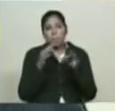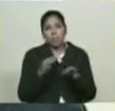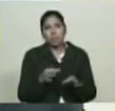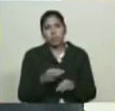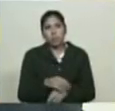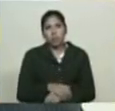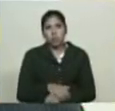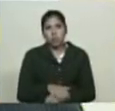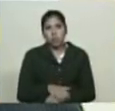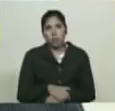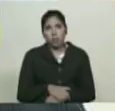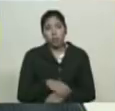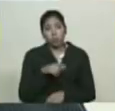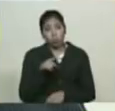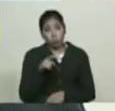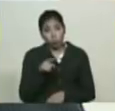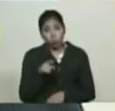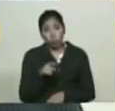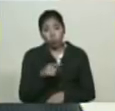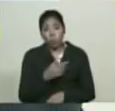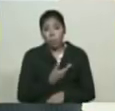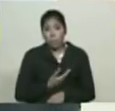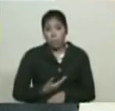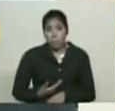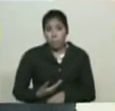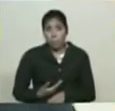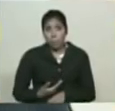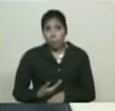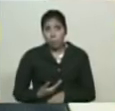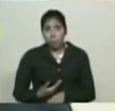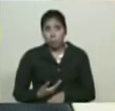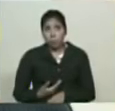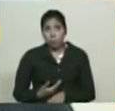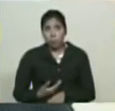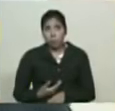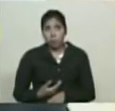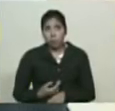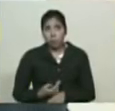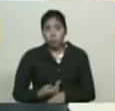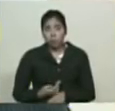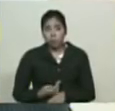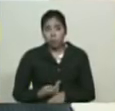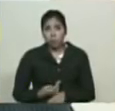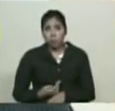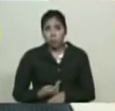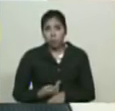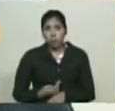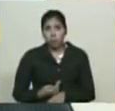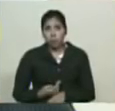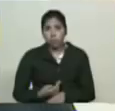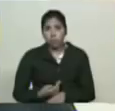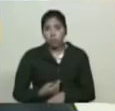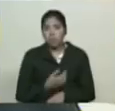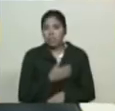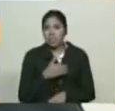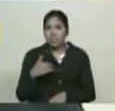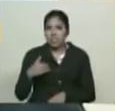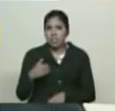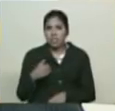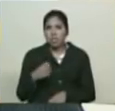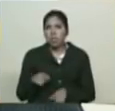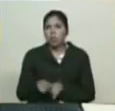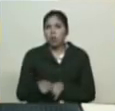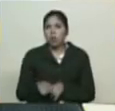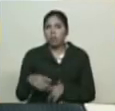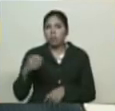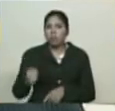ellos parece que usted, presidente, estuviera en la posición de tomar la ruta de la ilegitimidad para permanecer en el poder. ¿Qué lectura se le puede dar a